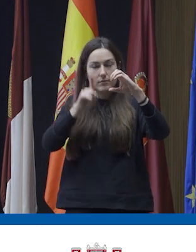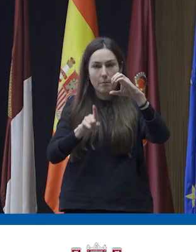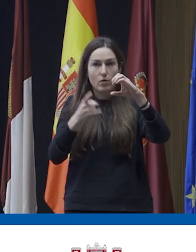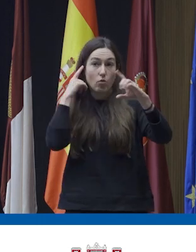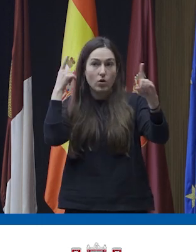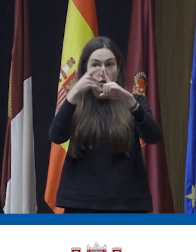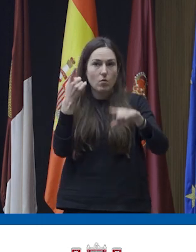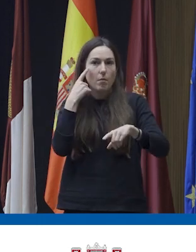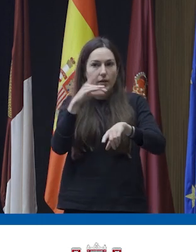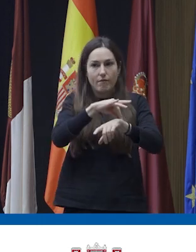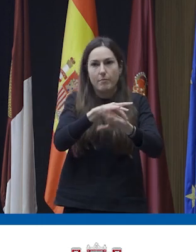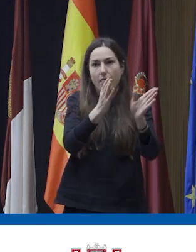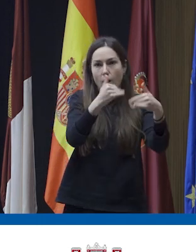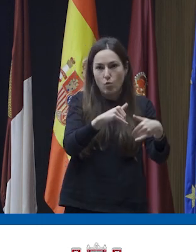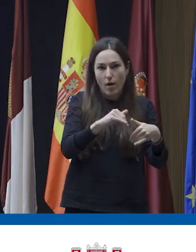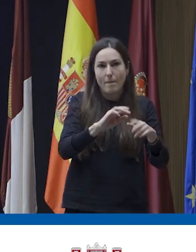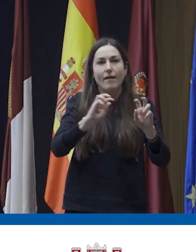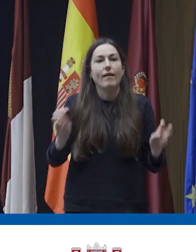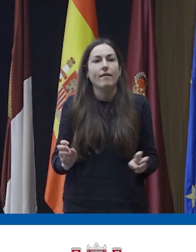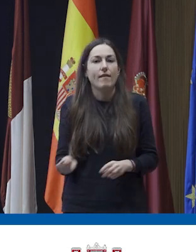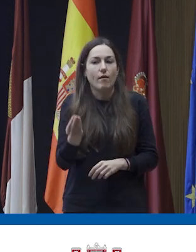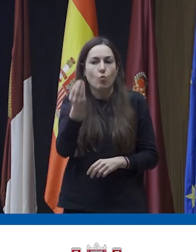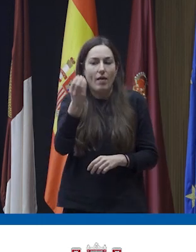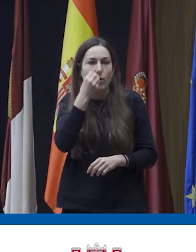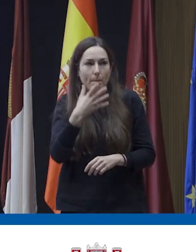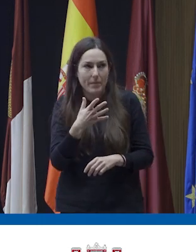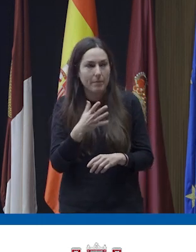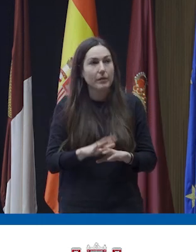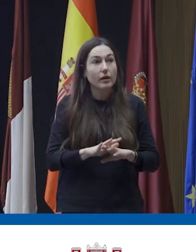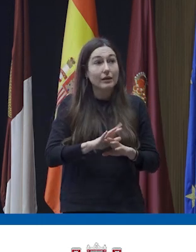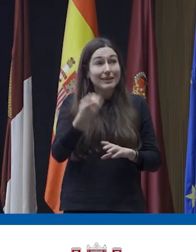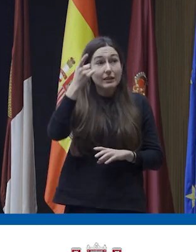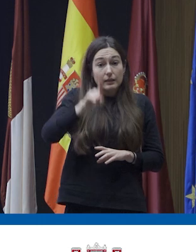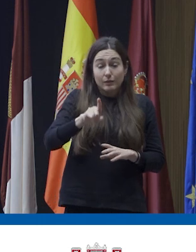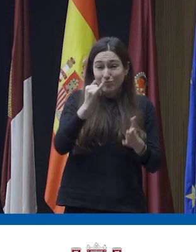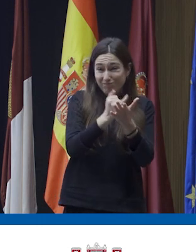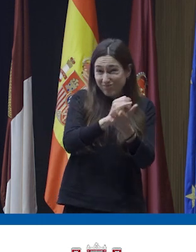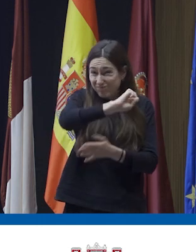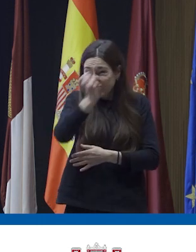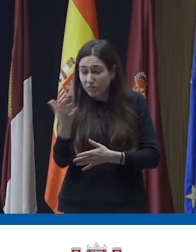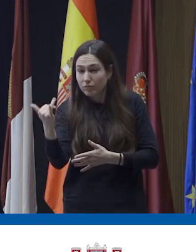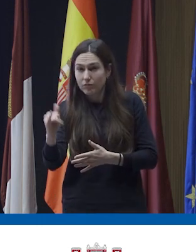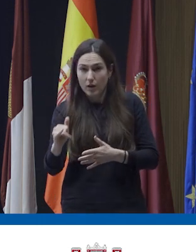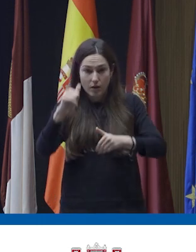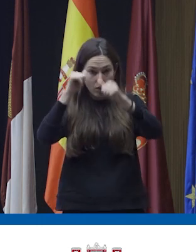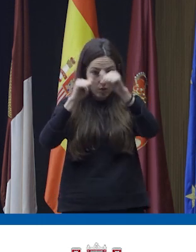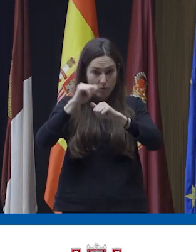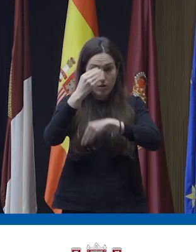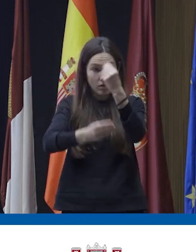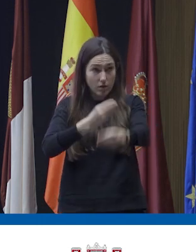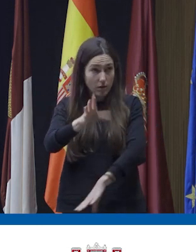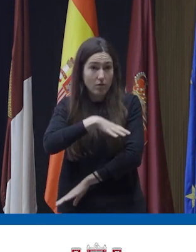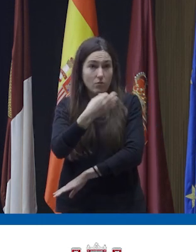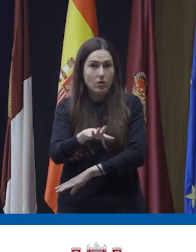condicionar una recuperación de visión adecuada. Y bueno, pues también tenemos otras pruebas que podemos hacer a lo largo de la cirugía, pues según